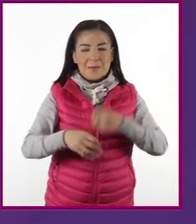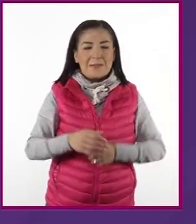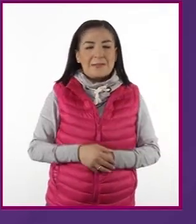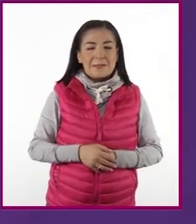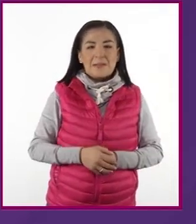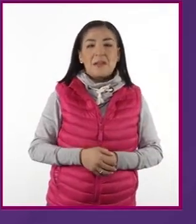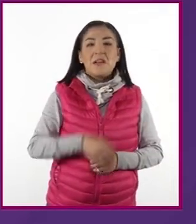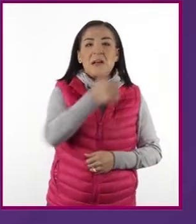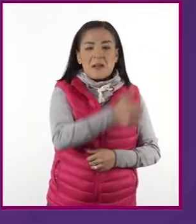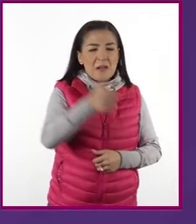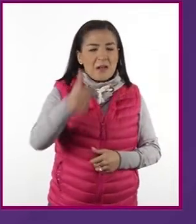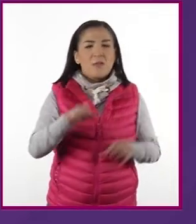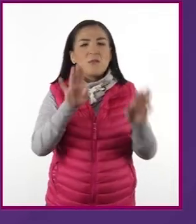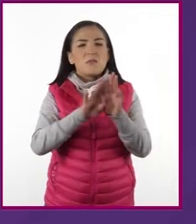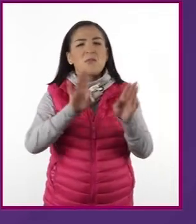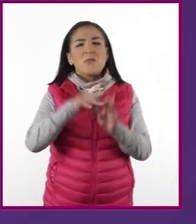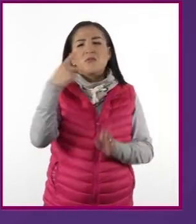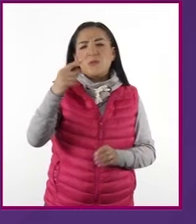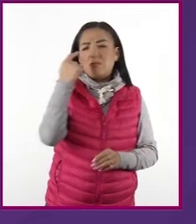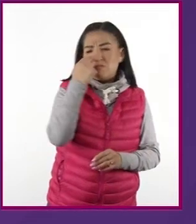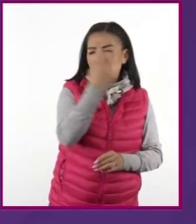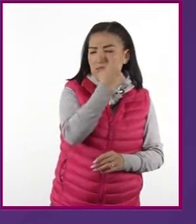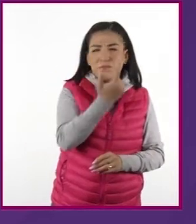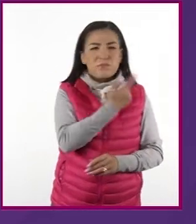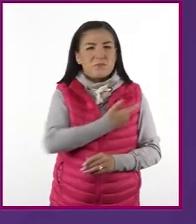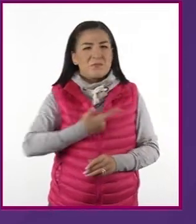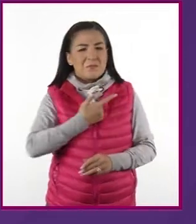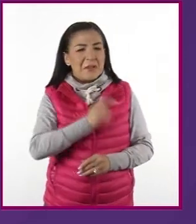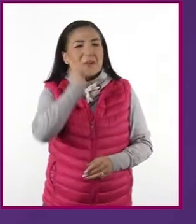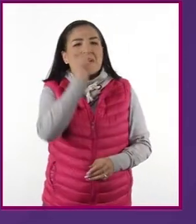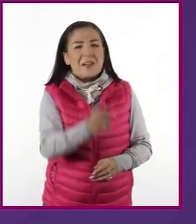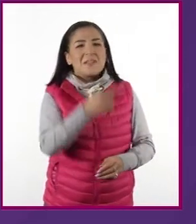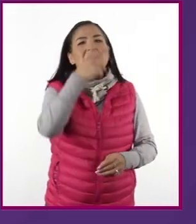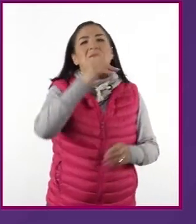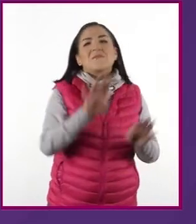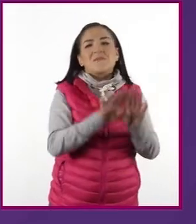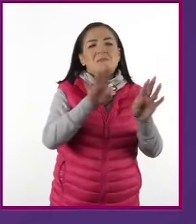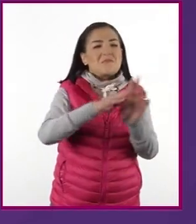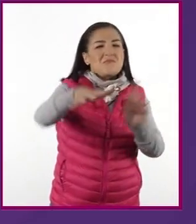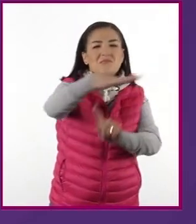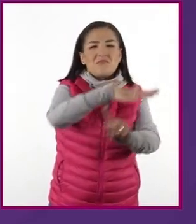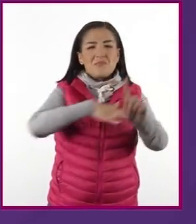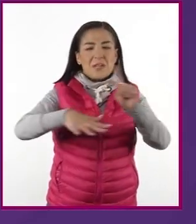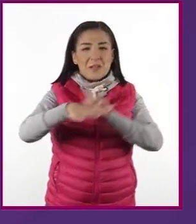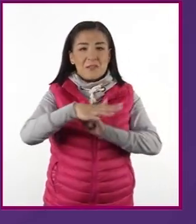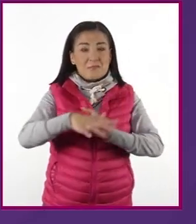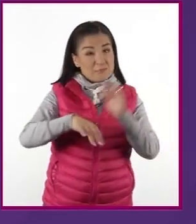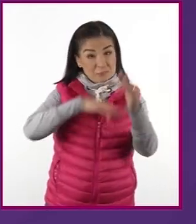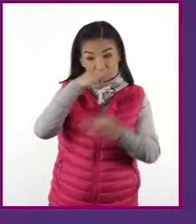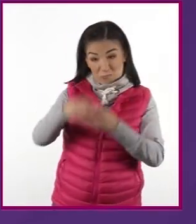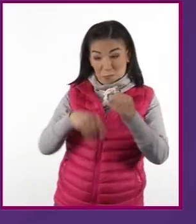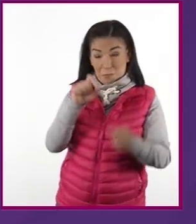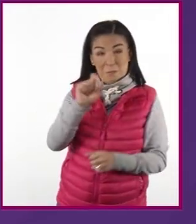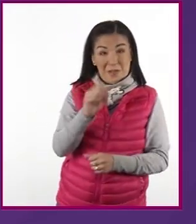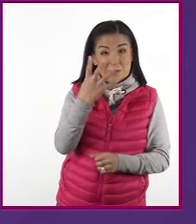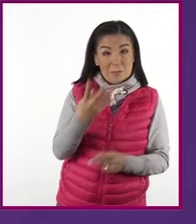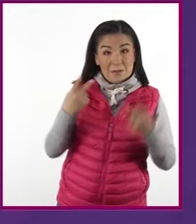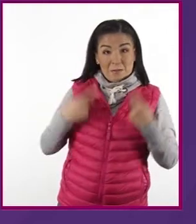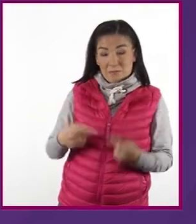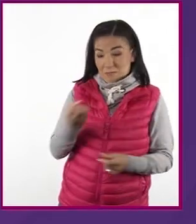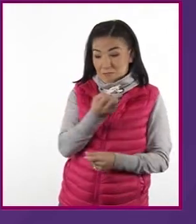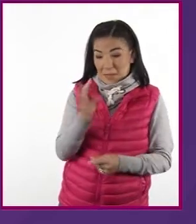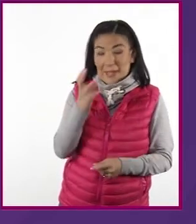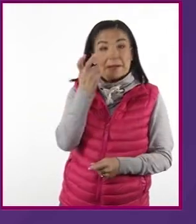dicción particulares. Todos son excelentes poetas. Una buena antología